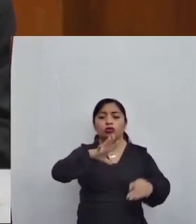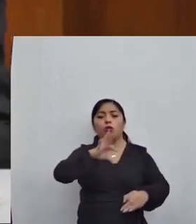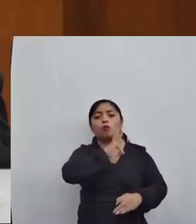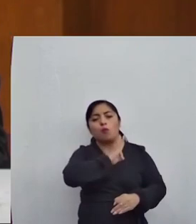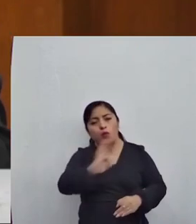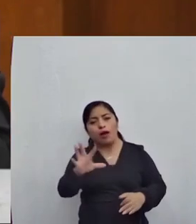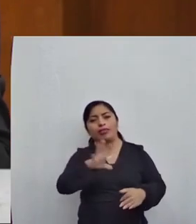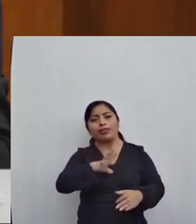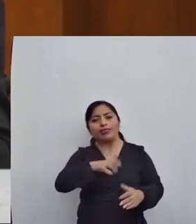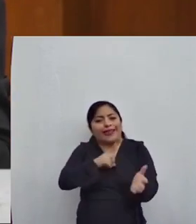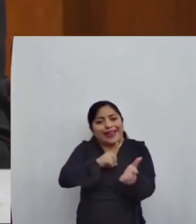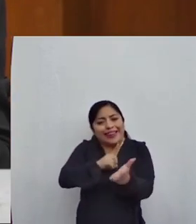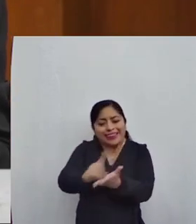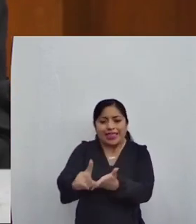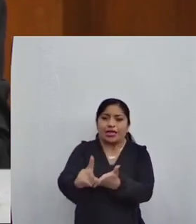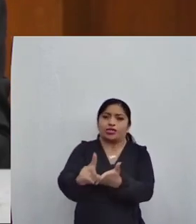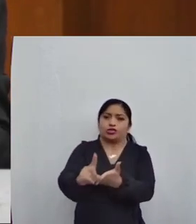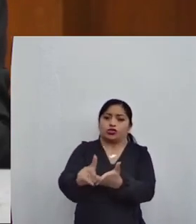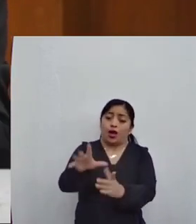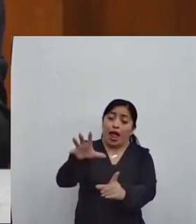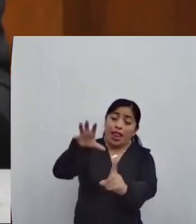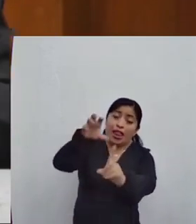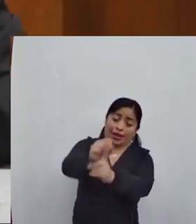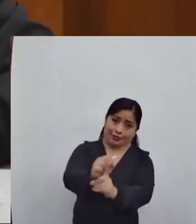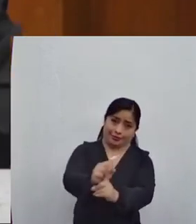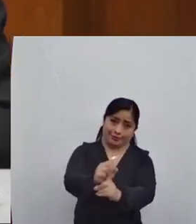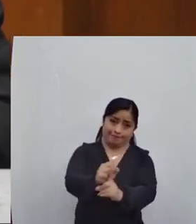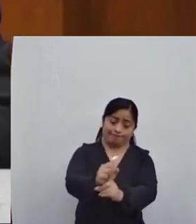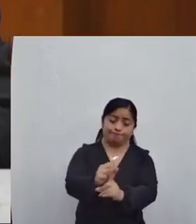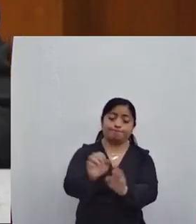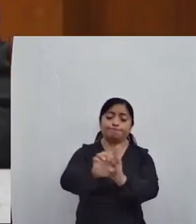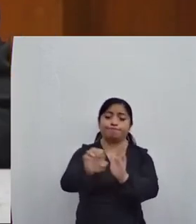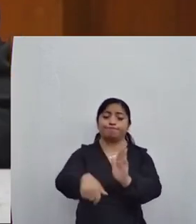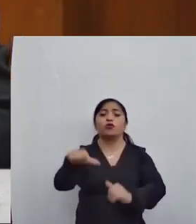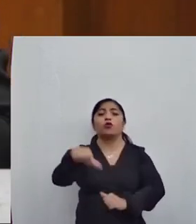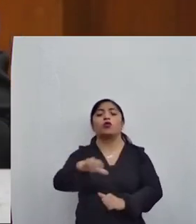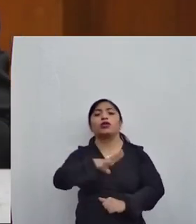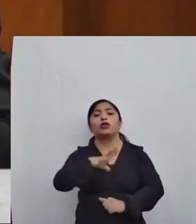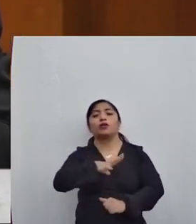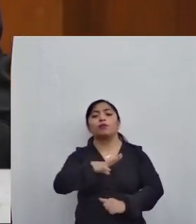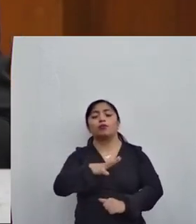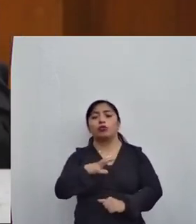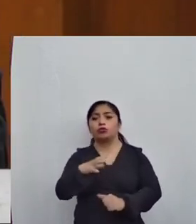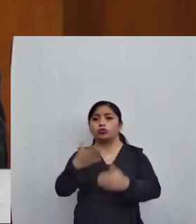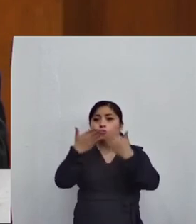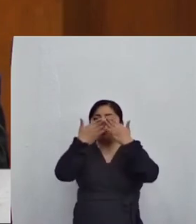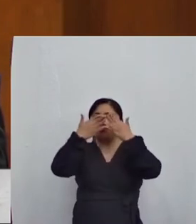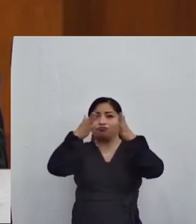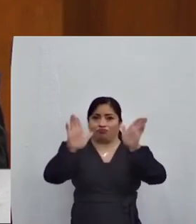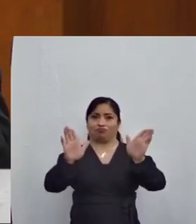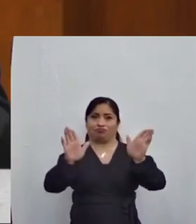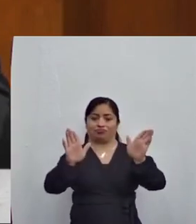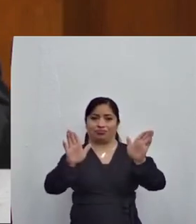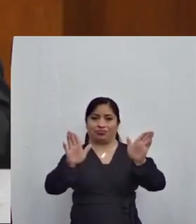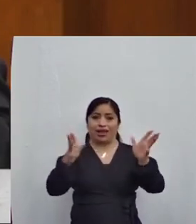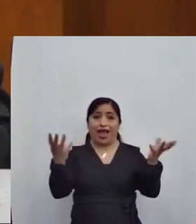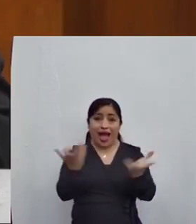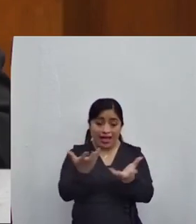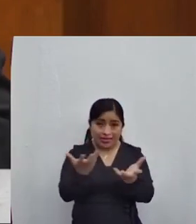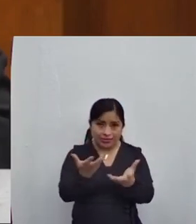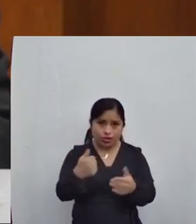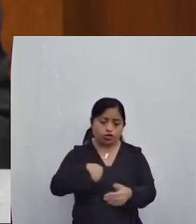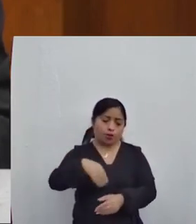que es ocioso. Es decir, hoy la perspectiva del ejercicio presupuestario es la eficiencia. Entonces yo